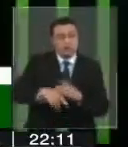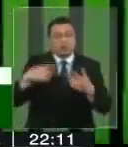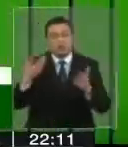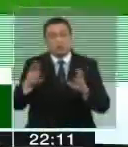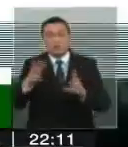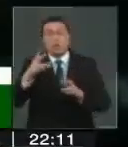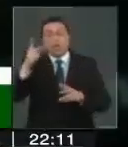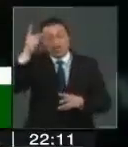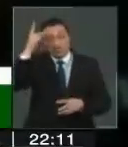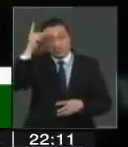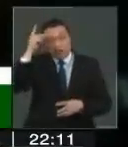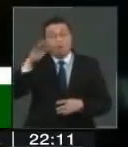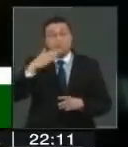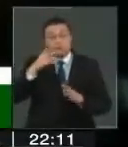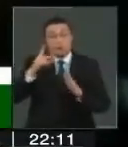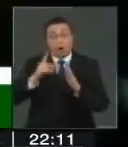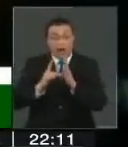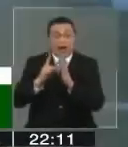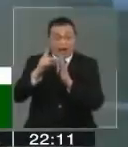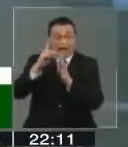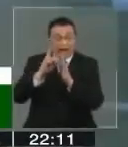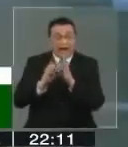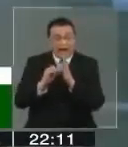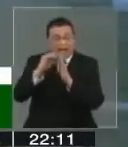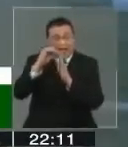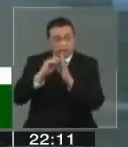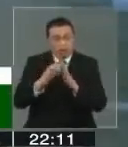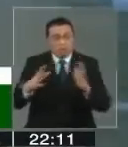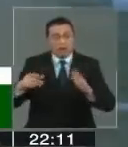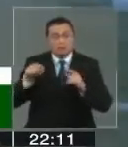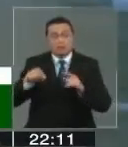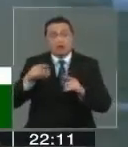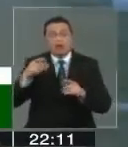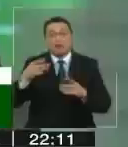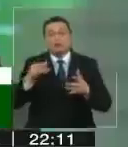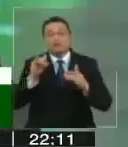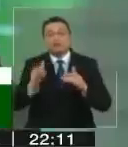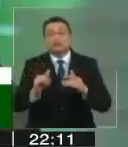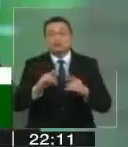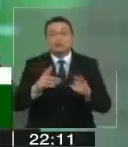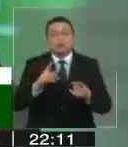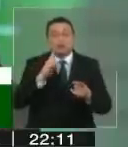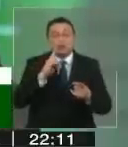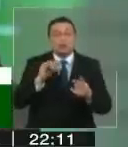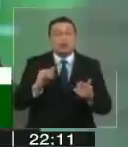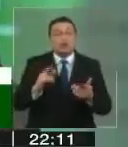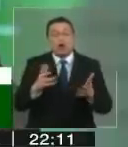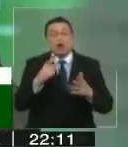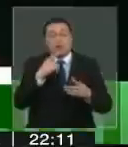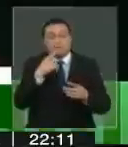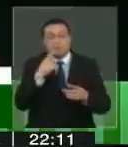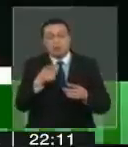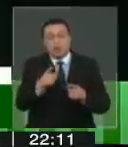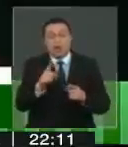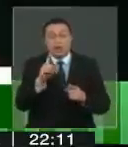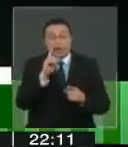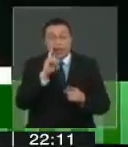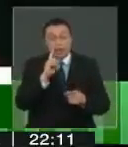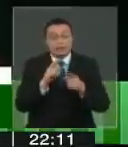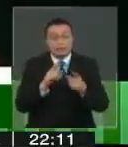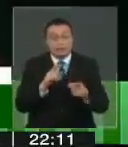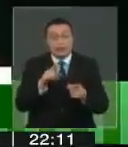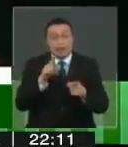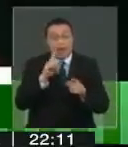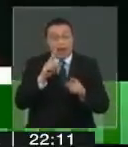de Down siempre dicen, ay, ¿pero qué grado tiene? No, si no tiene grado. O tiene síndrome de Down o no tiene síndrome de Down. El tema es la estimulación. Entonces quiero preguntarte si en